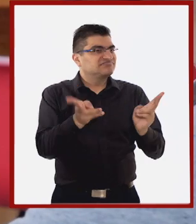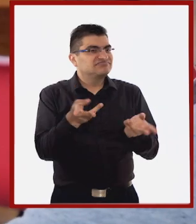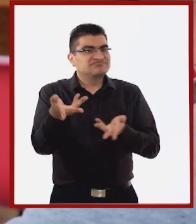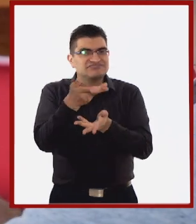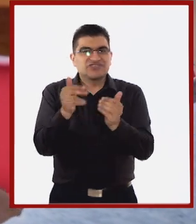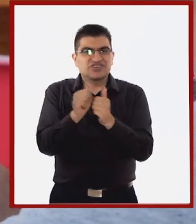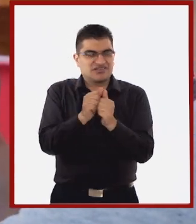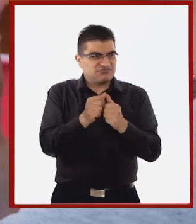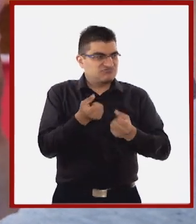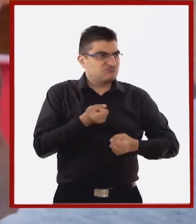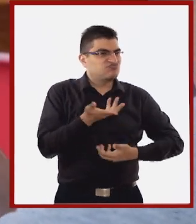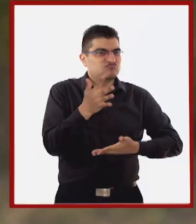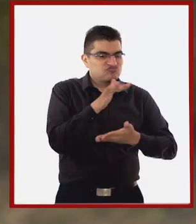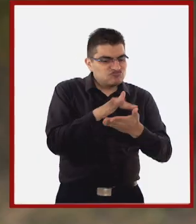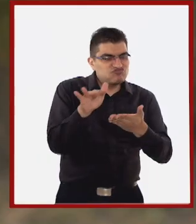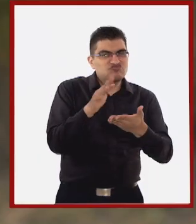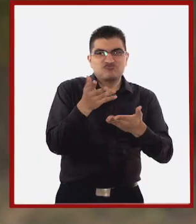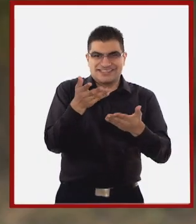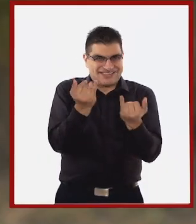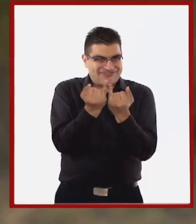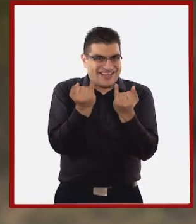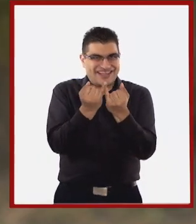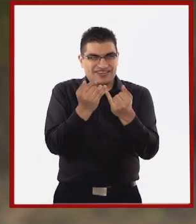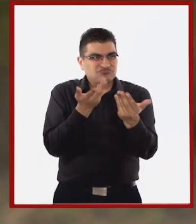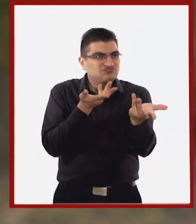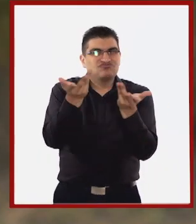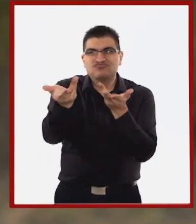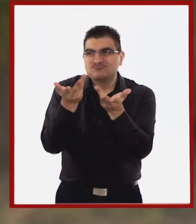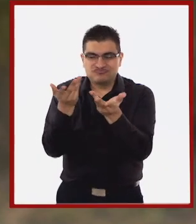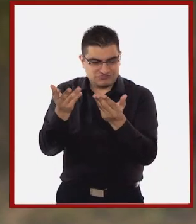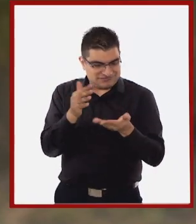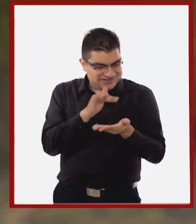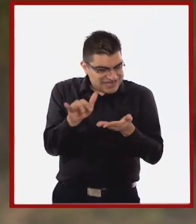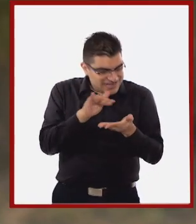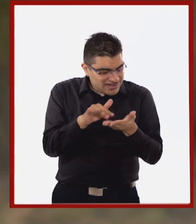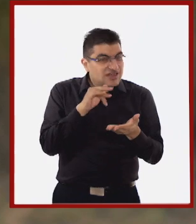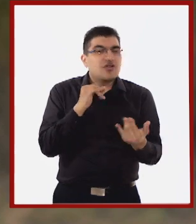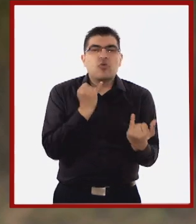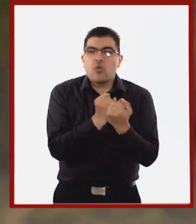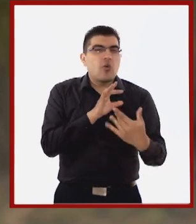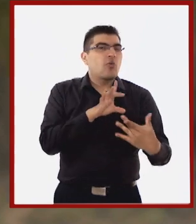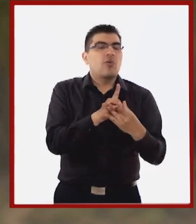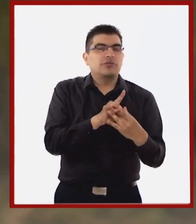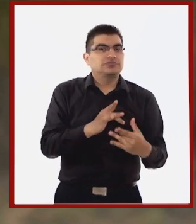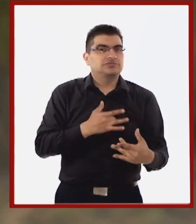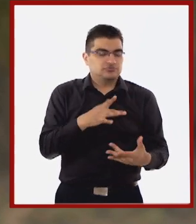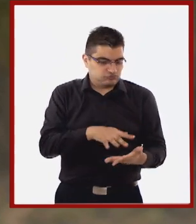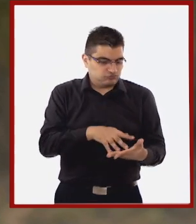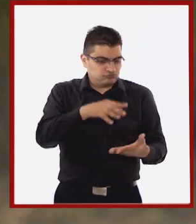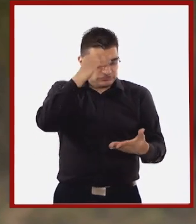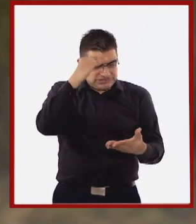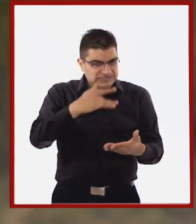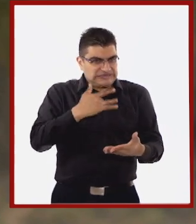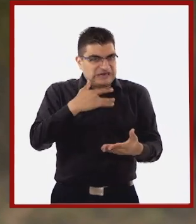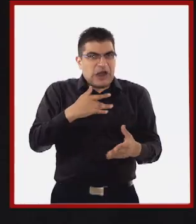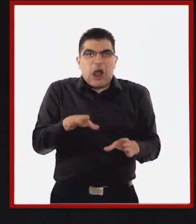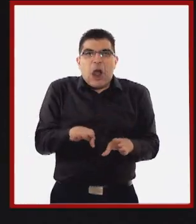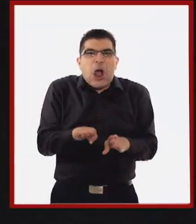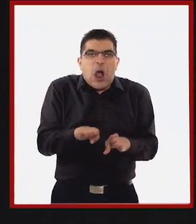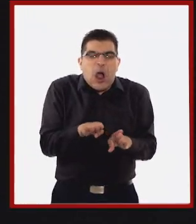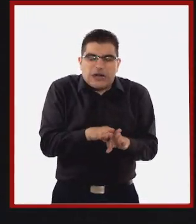con la lengua y tener una conciencia de la lengua. Y creo que la lectura nos permite justamente adquirir la conciencia necesaria